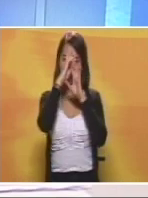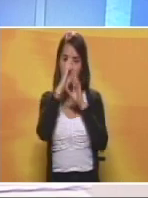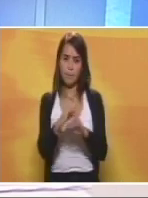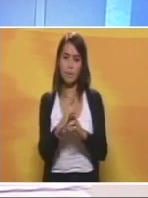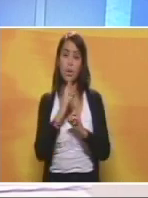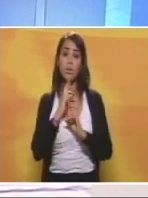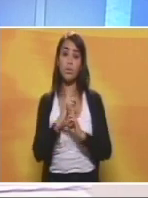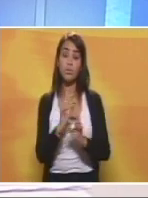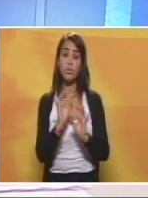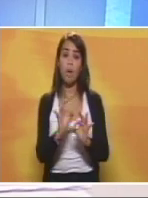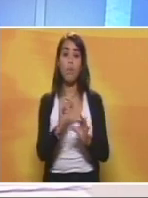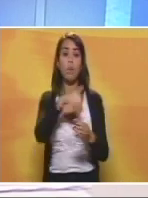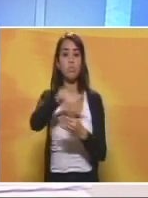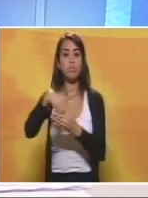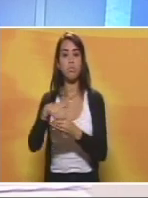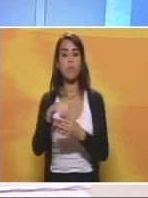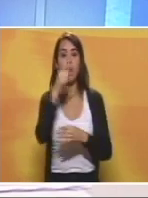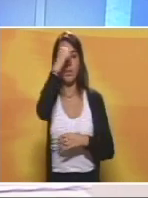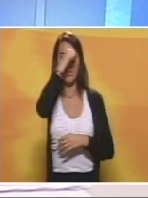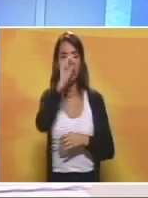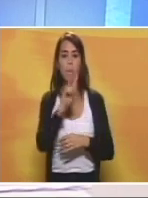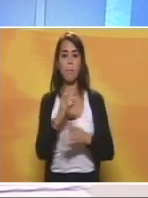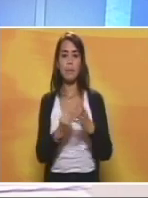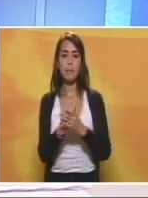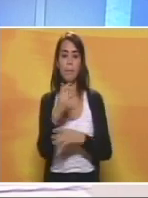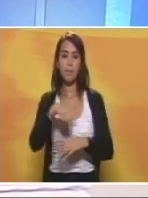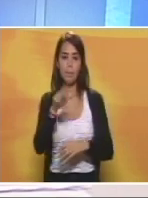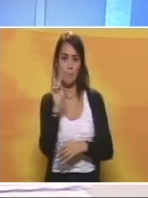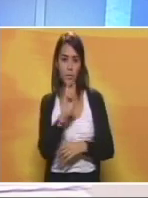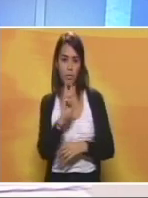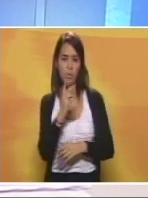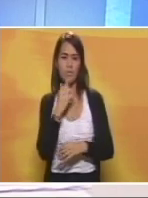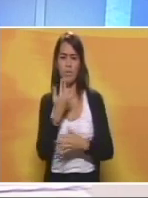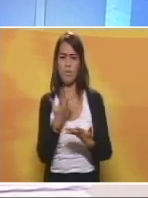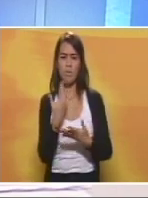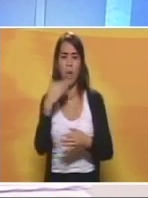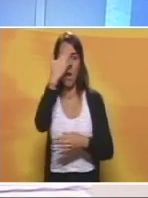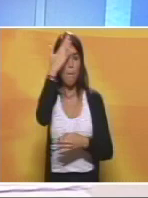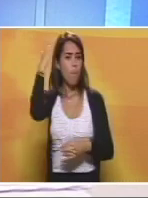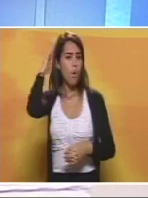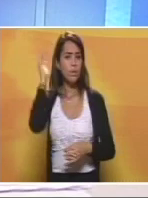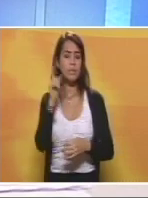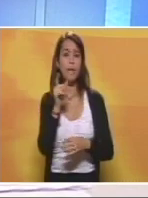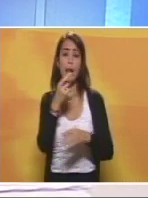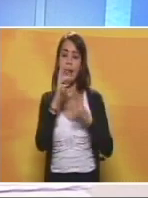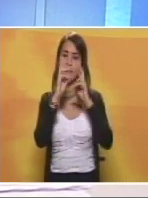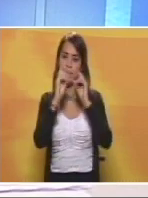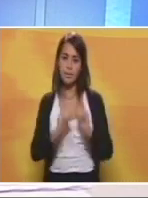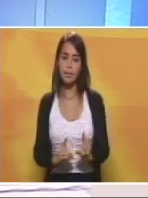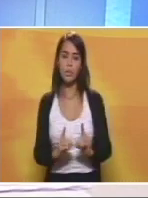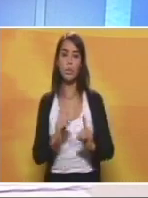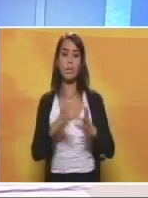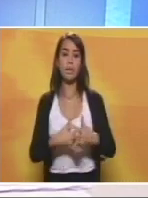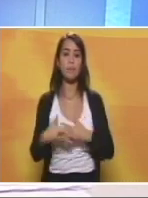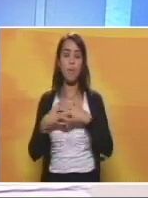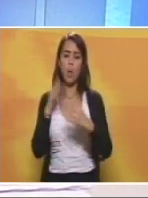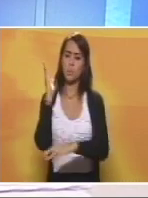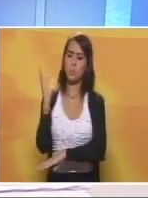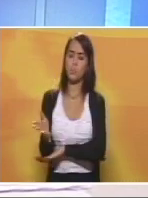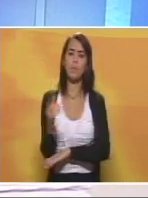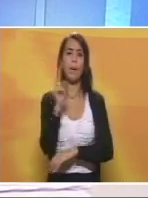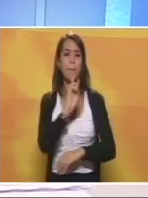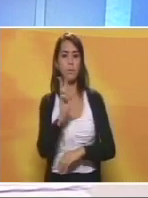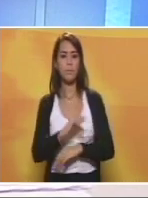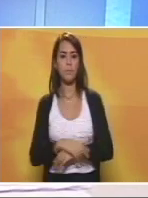los resultados de los comicios celebrados el domingo 20 de mayo en venezuela- catalogan como hipócritas la decisión de eeuu de imponer sanciones al país